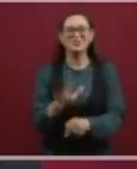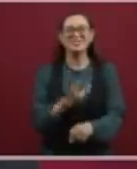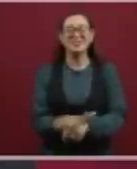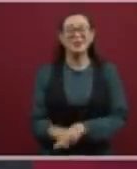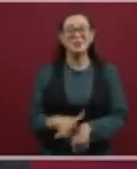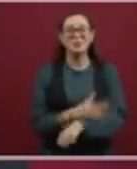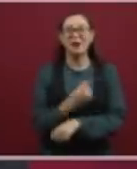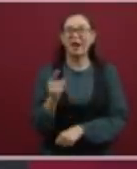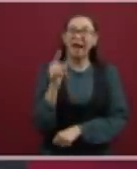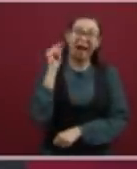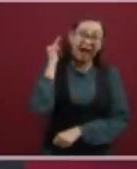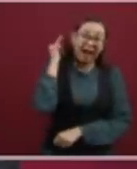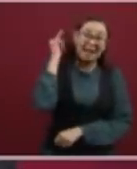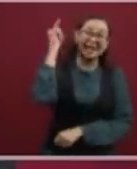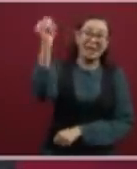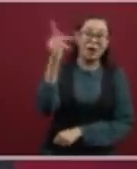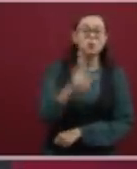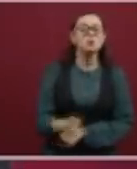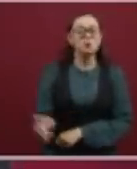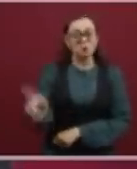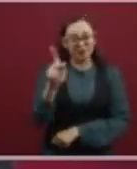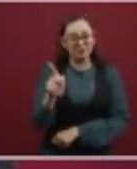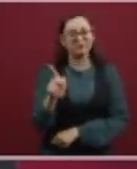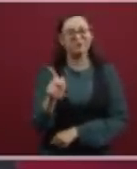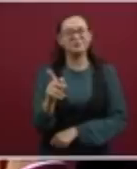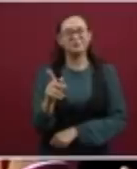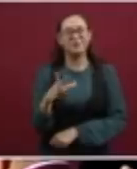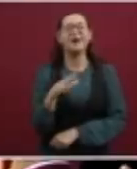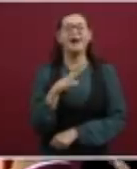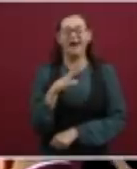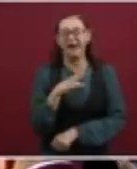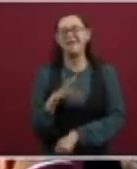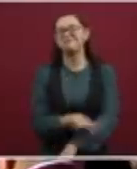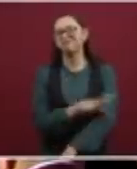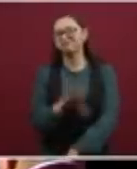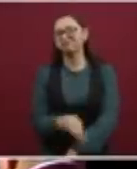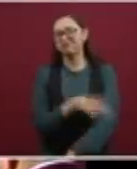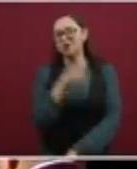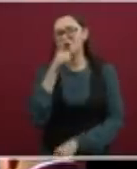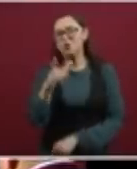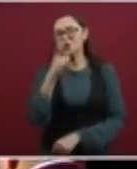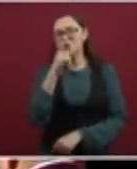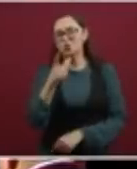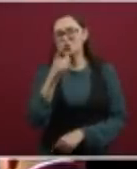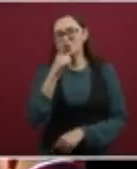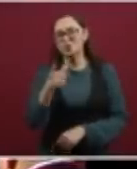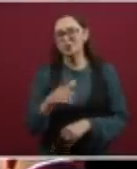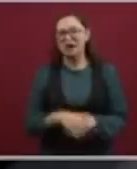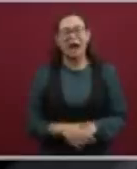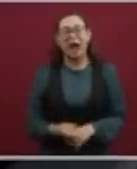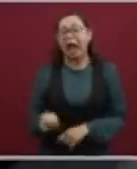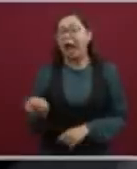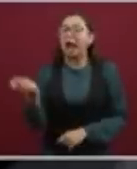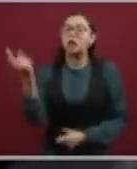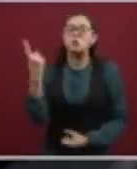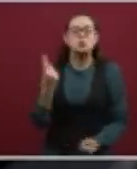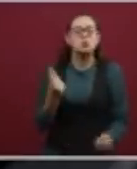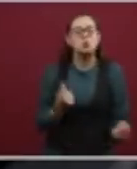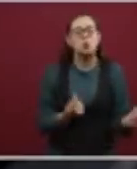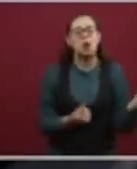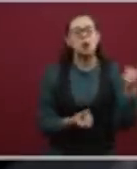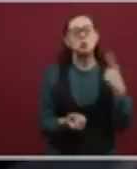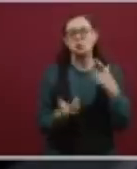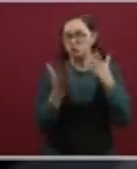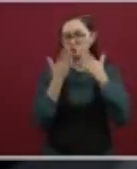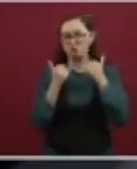apartados hay energía eléctrica, son muy pocos los que no tienen energía